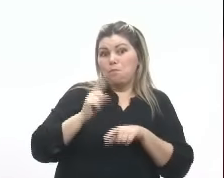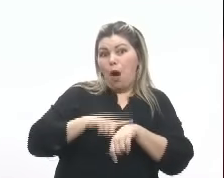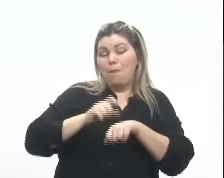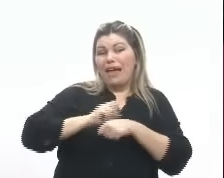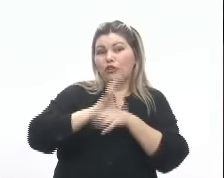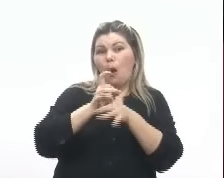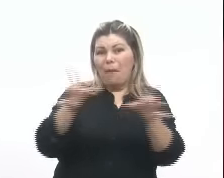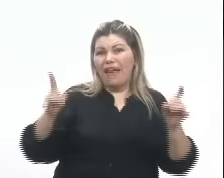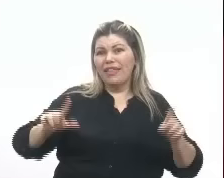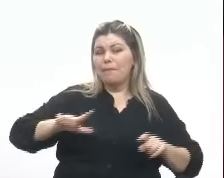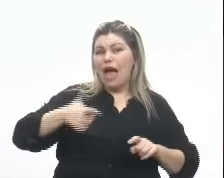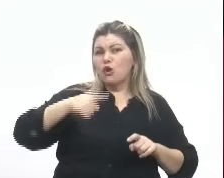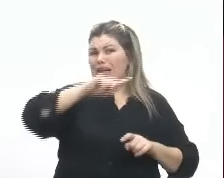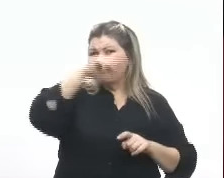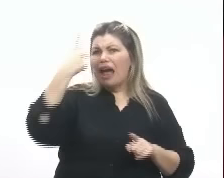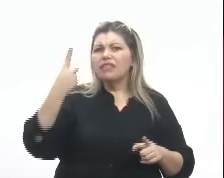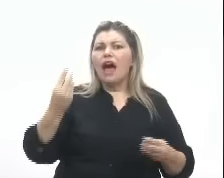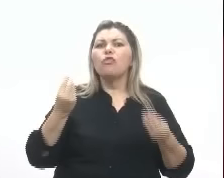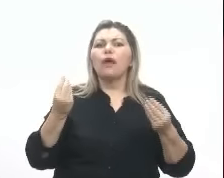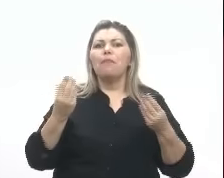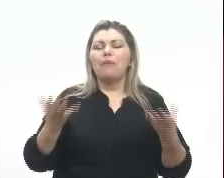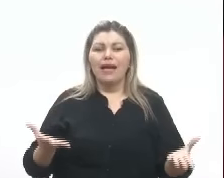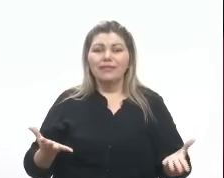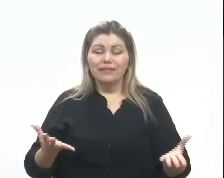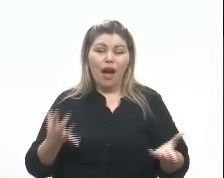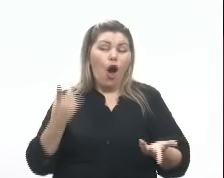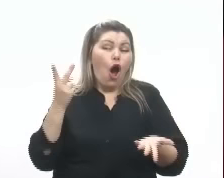le vuelvo a decir, la confrontación de los modelos.